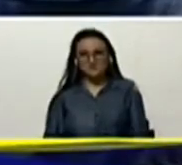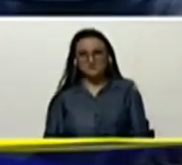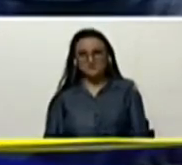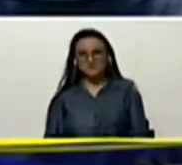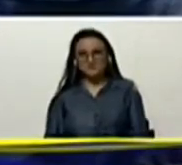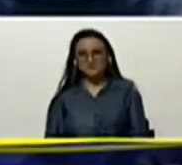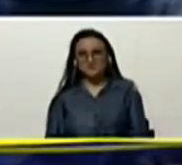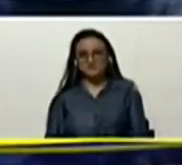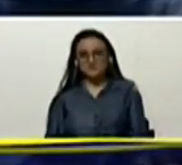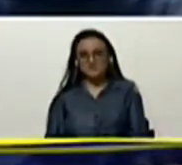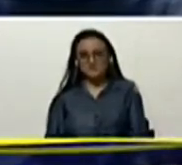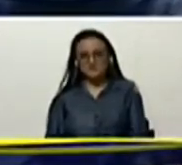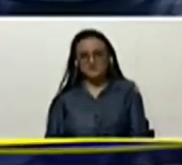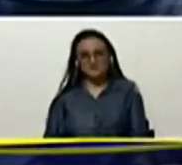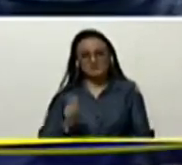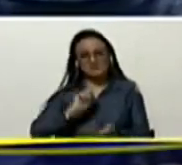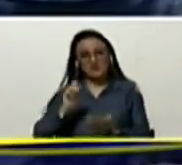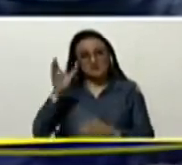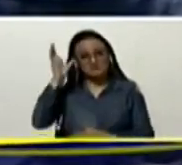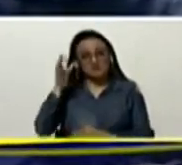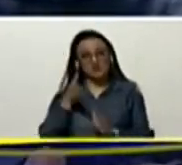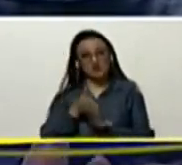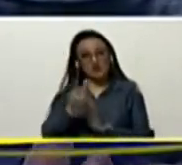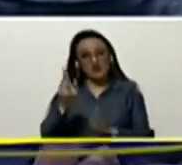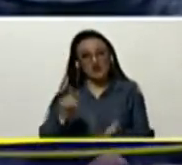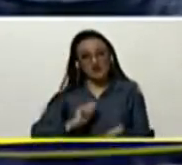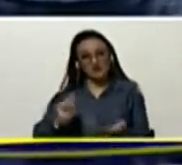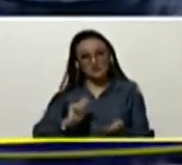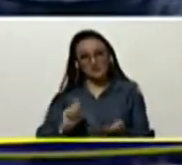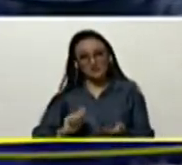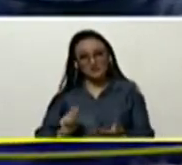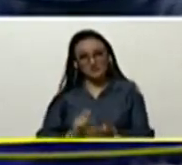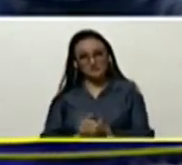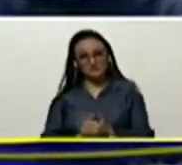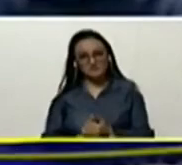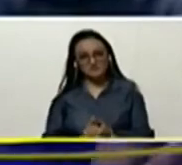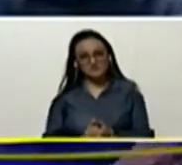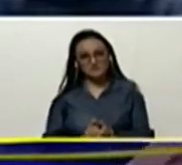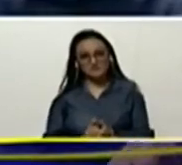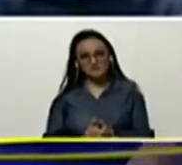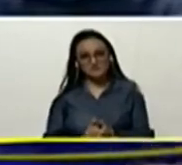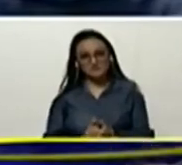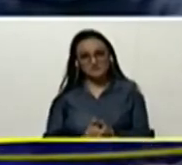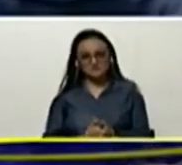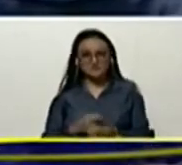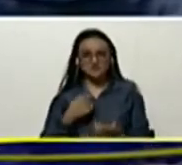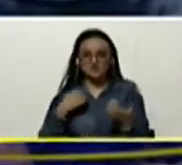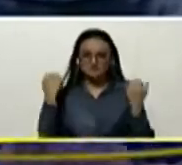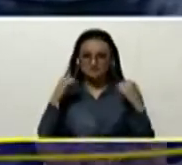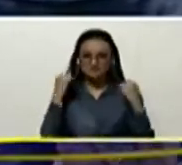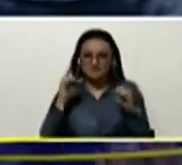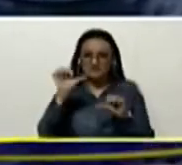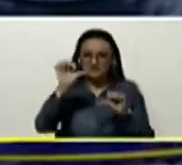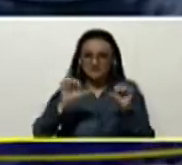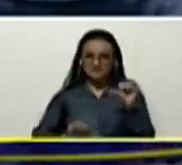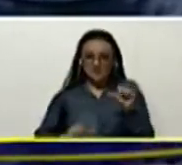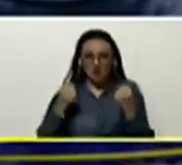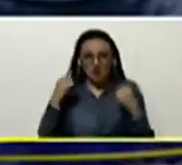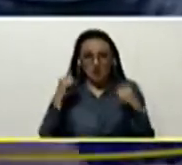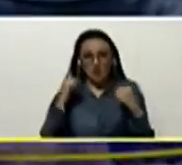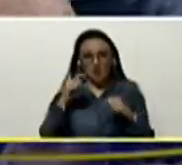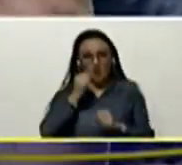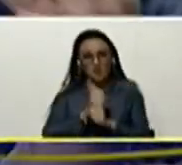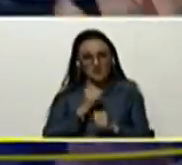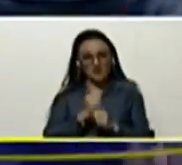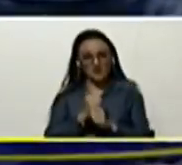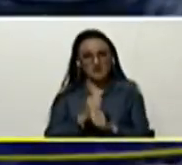prologuista, por cierto, del libro, Luis Alberto, de Gustavo Pereira. Yo hago allí un ensayo largo sobre la obra de Gustavo